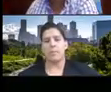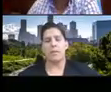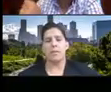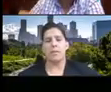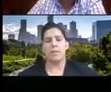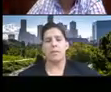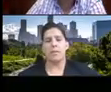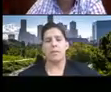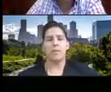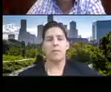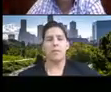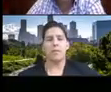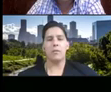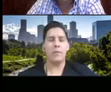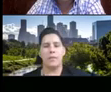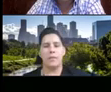presentación.